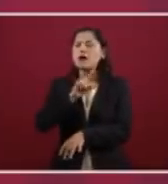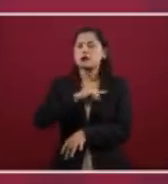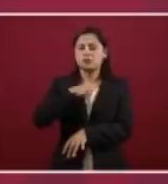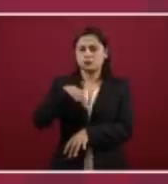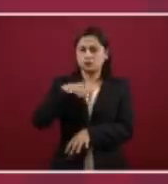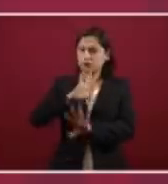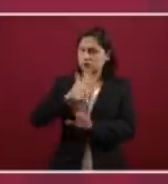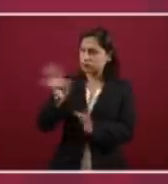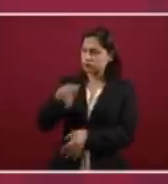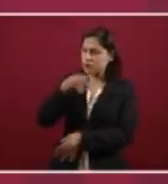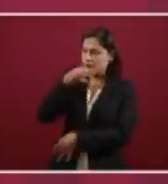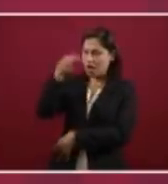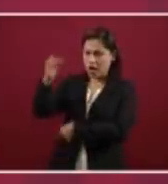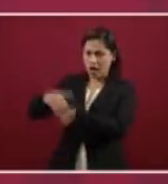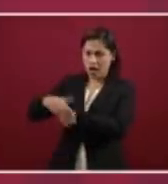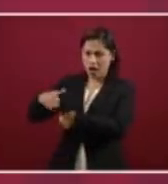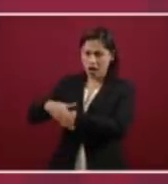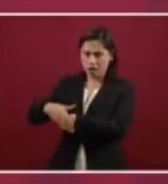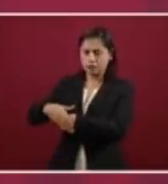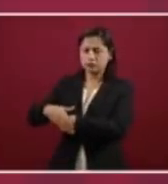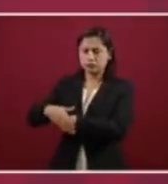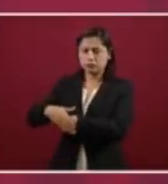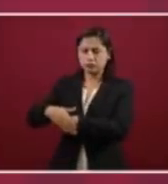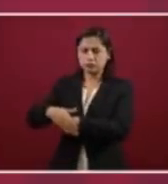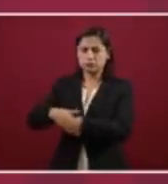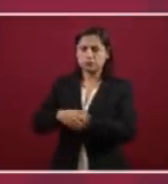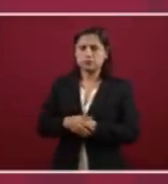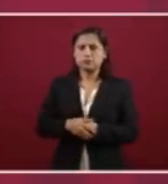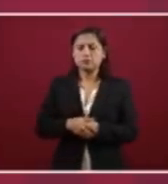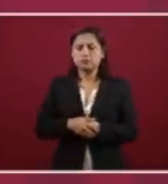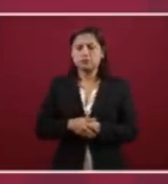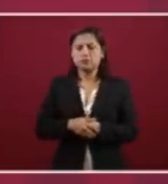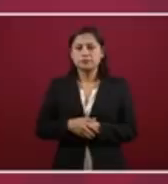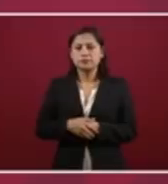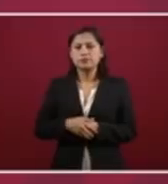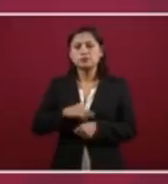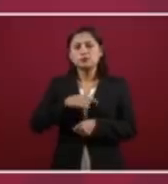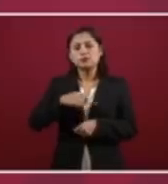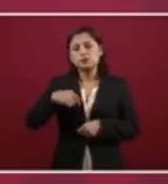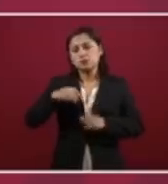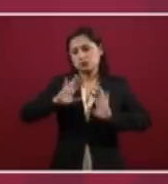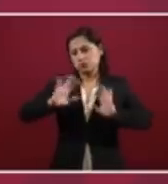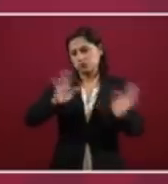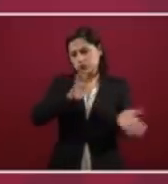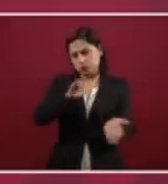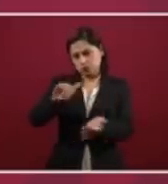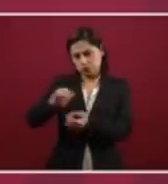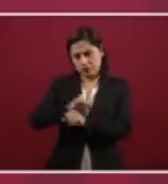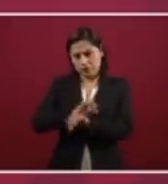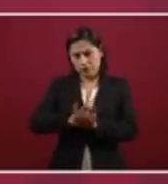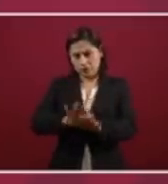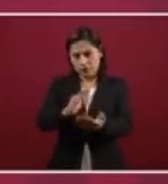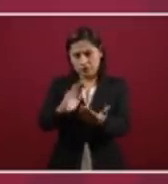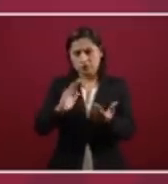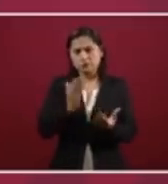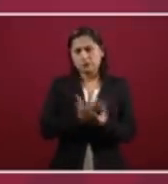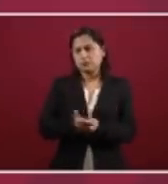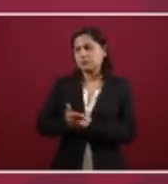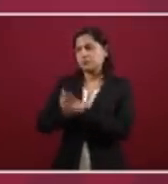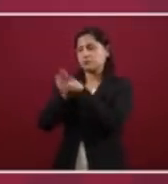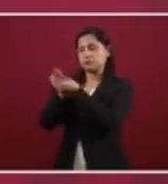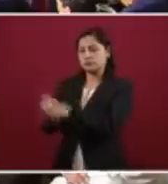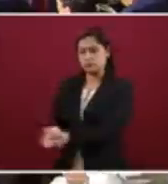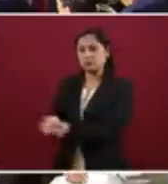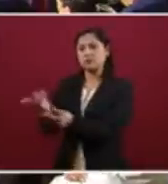en el proceso de reconstrucción. Entonces, nosotros hemos entregado ya toda la información, digamos, que a